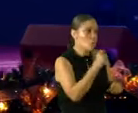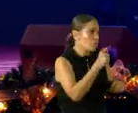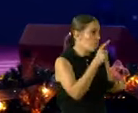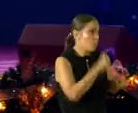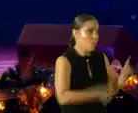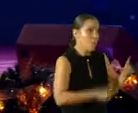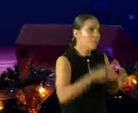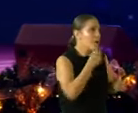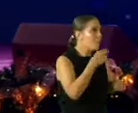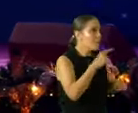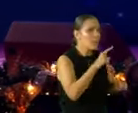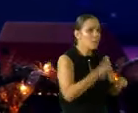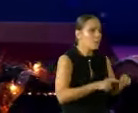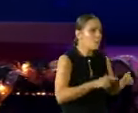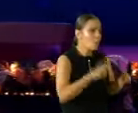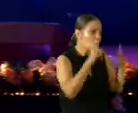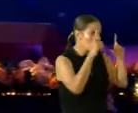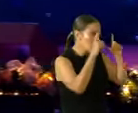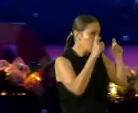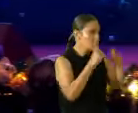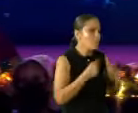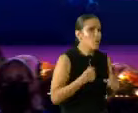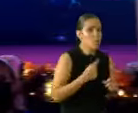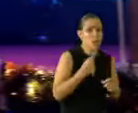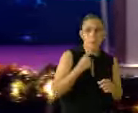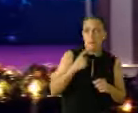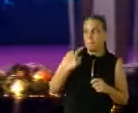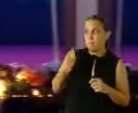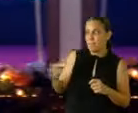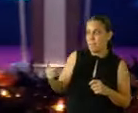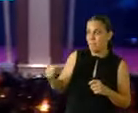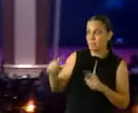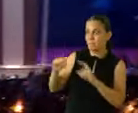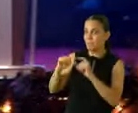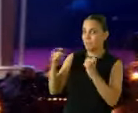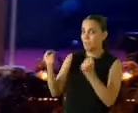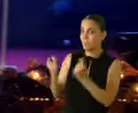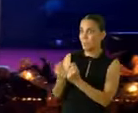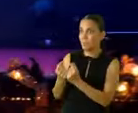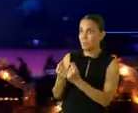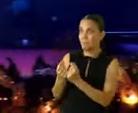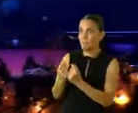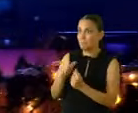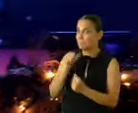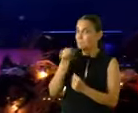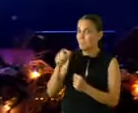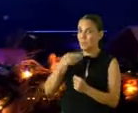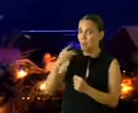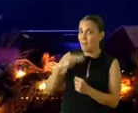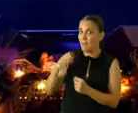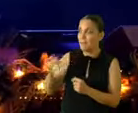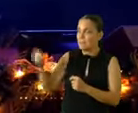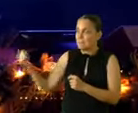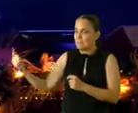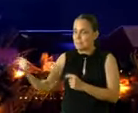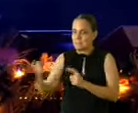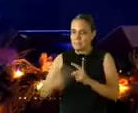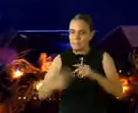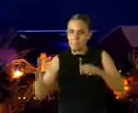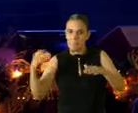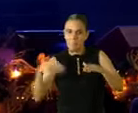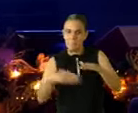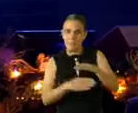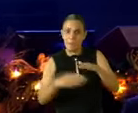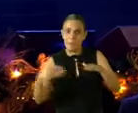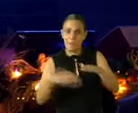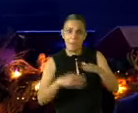fotos. Yo dije, imposible que el grupo venga y no podamos hablar. Empezaron a entrar. Y yo le dije al que cuidaba,